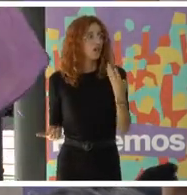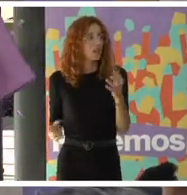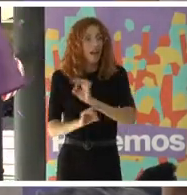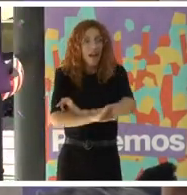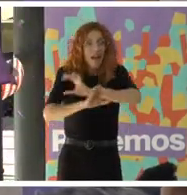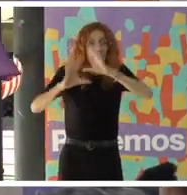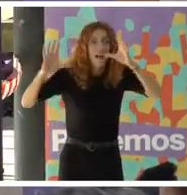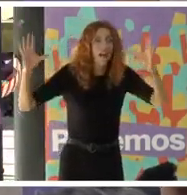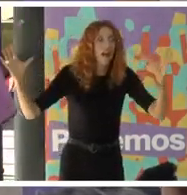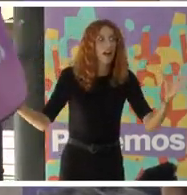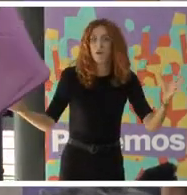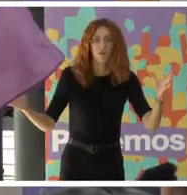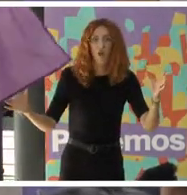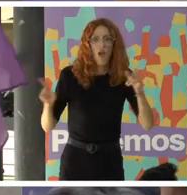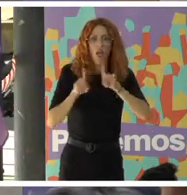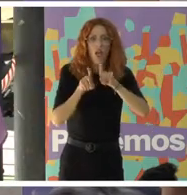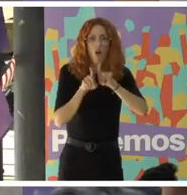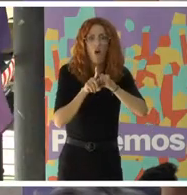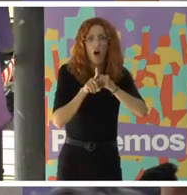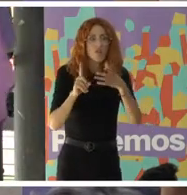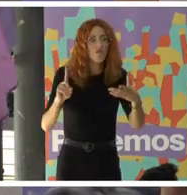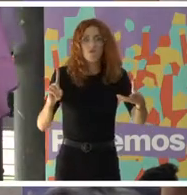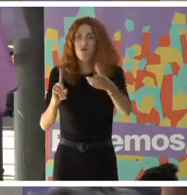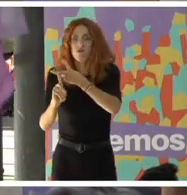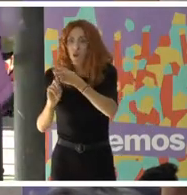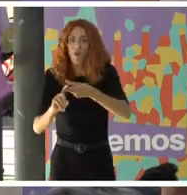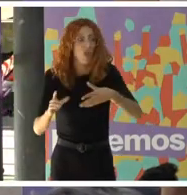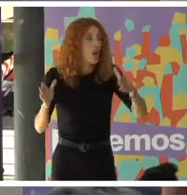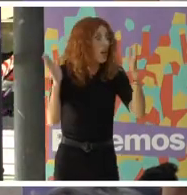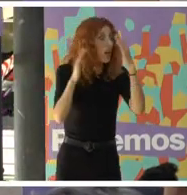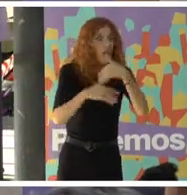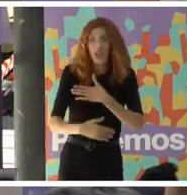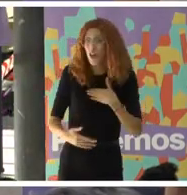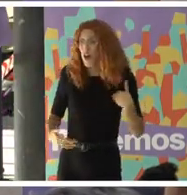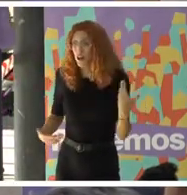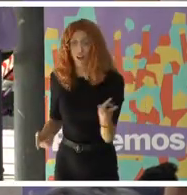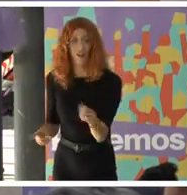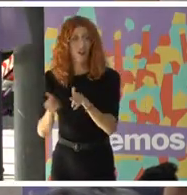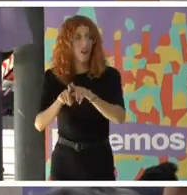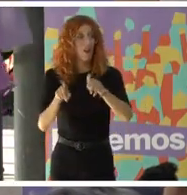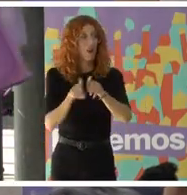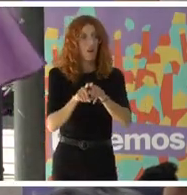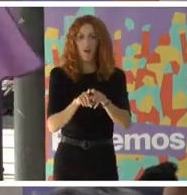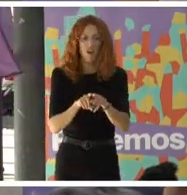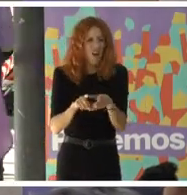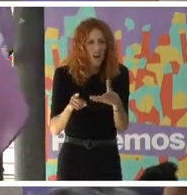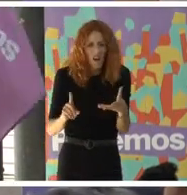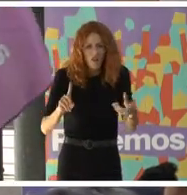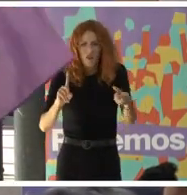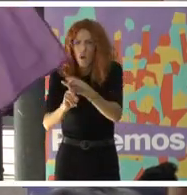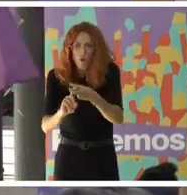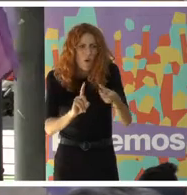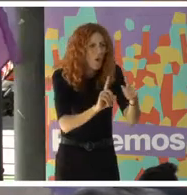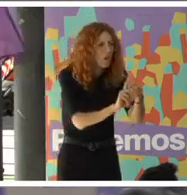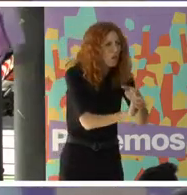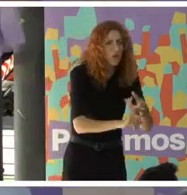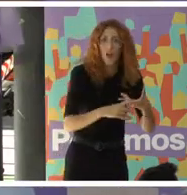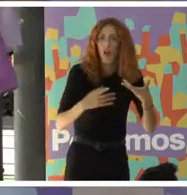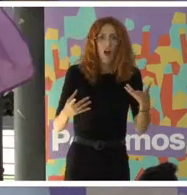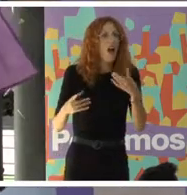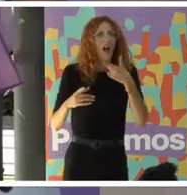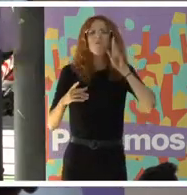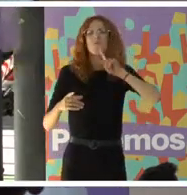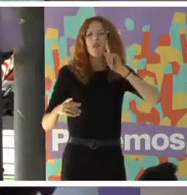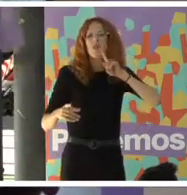claro que no tiene la más mínima intención de solucionar nada, de poner coto al fango, de poner coto a las fake news,